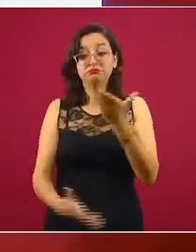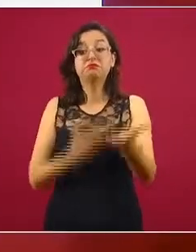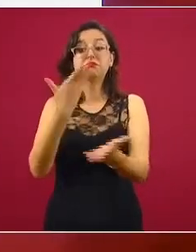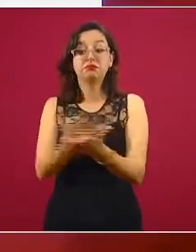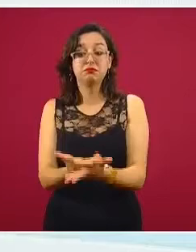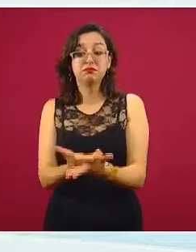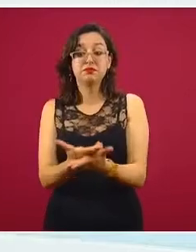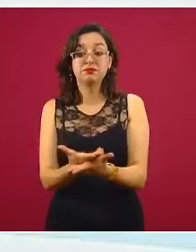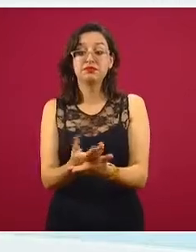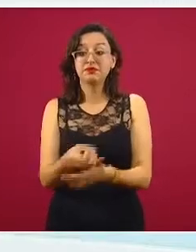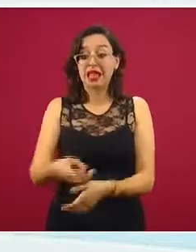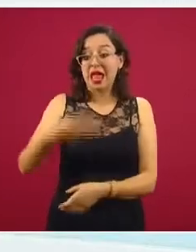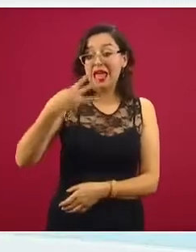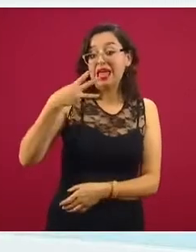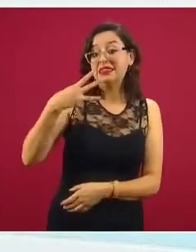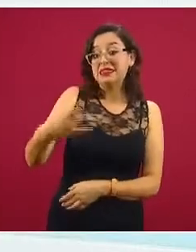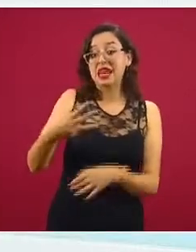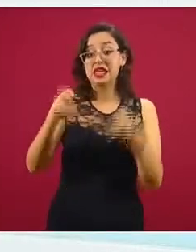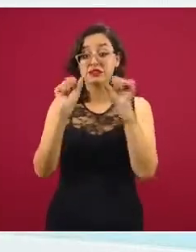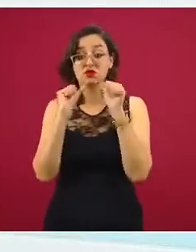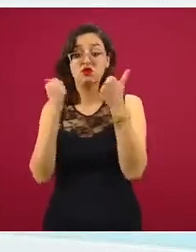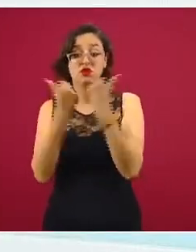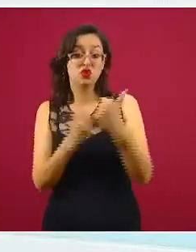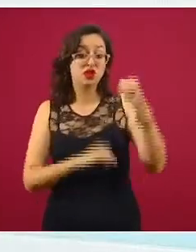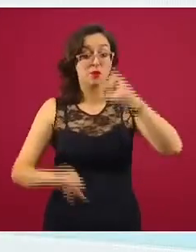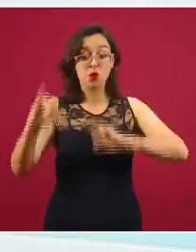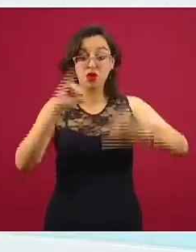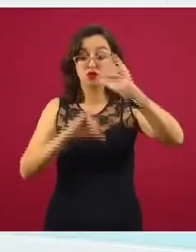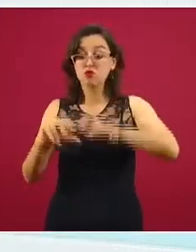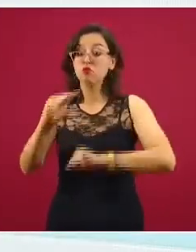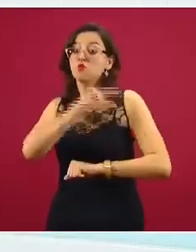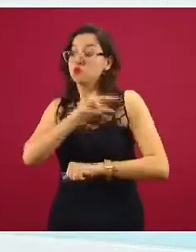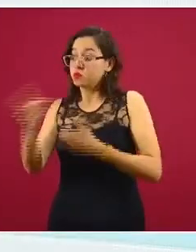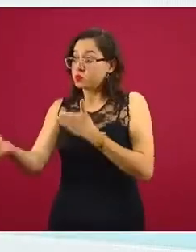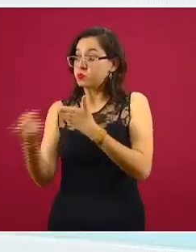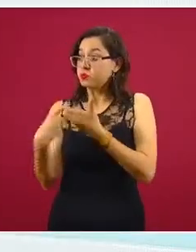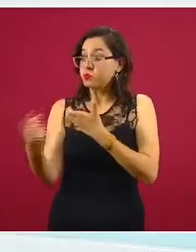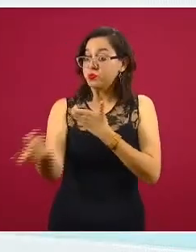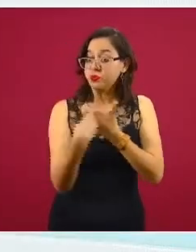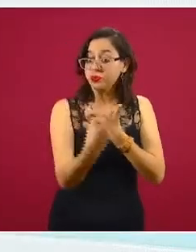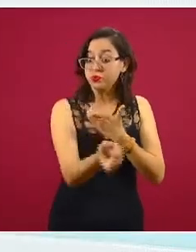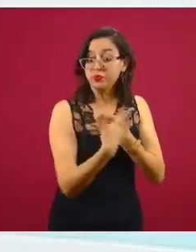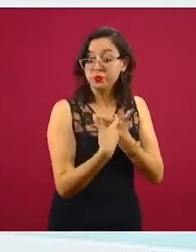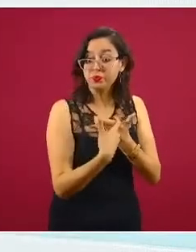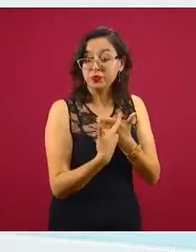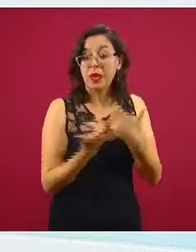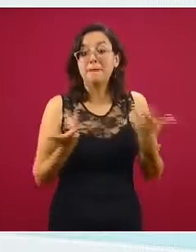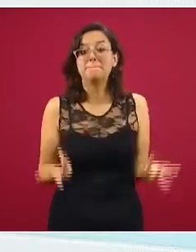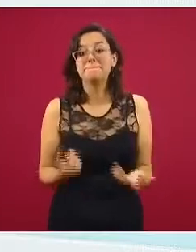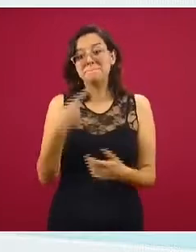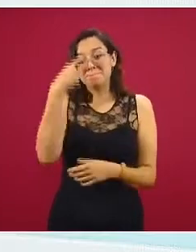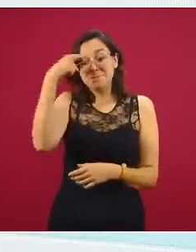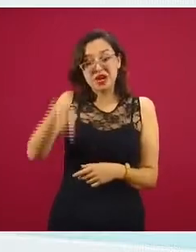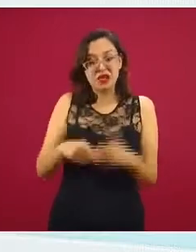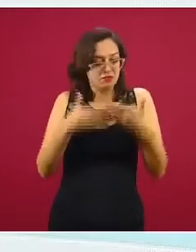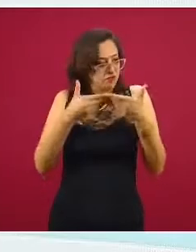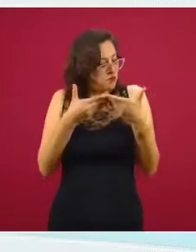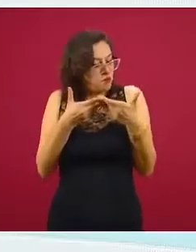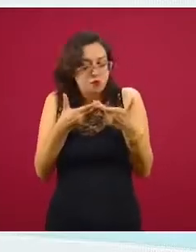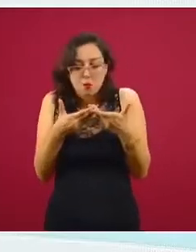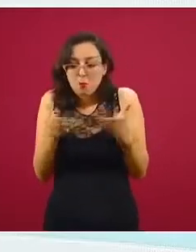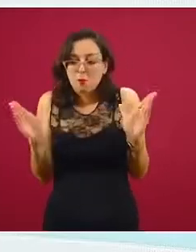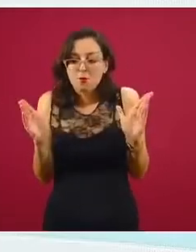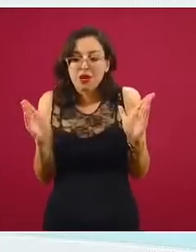las 3 grandes asociaciones de laboratorios privados, con el ánimo de que esto fuera completamente abierto y